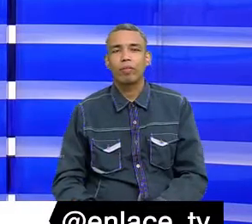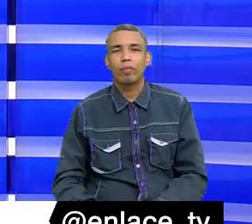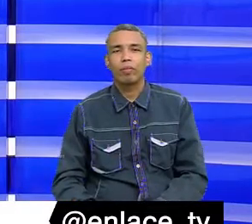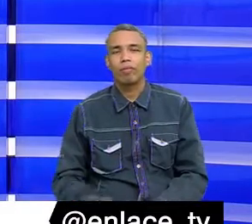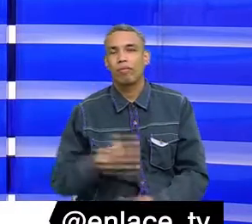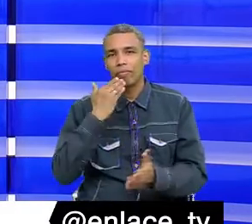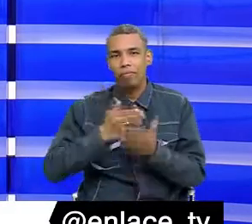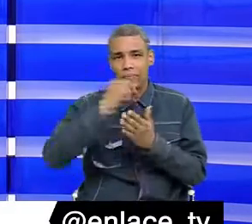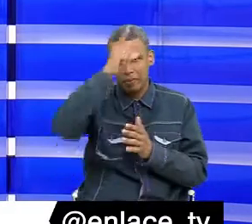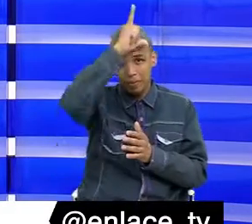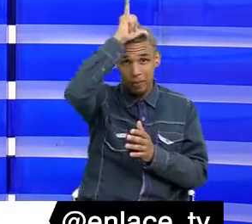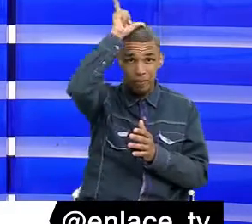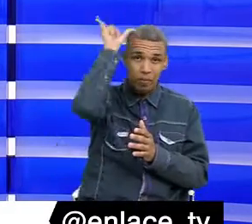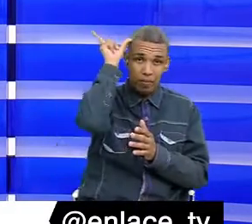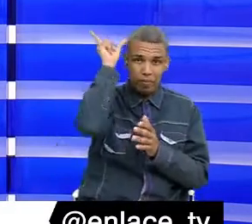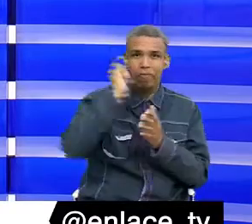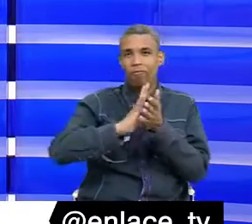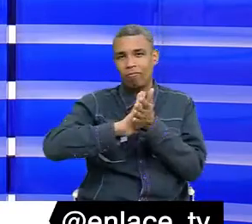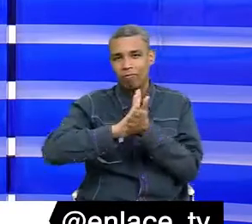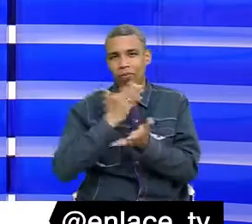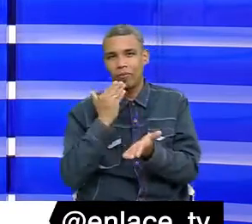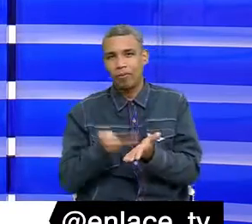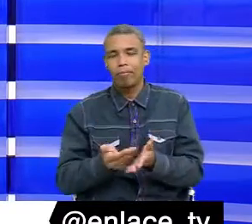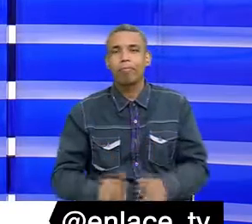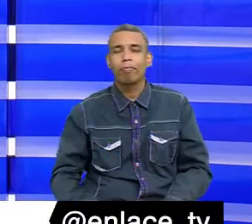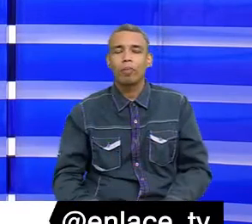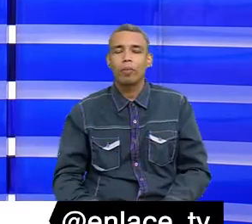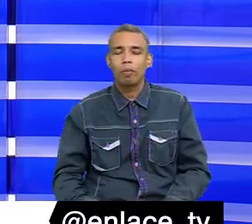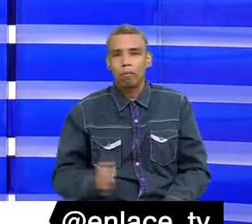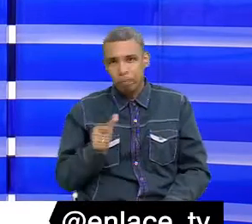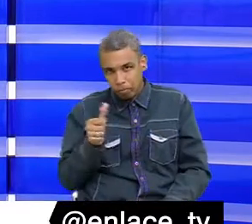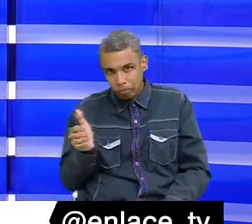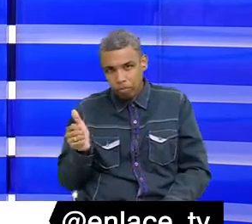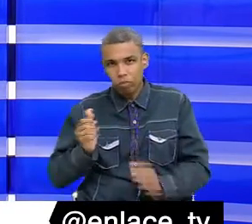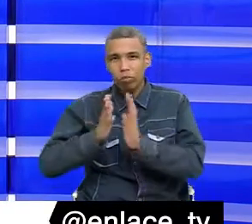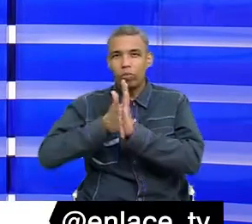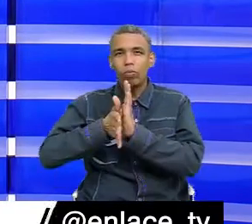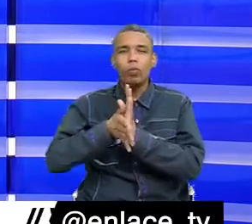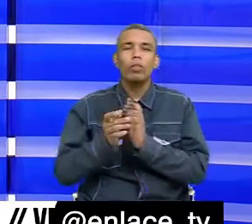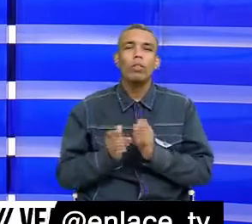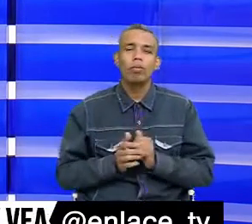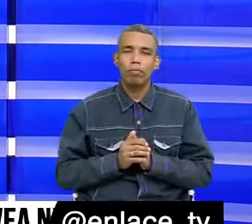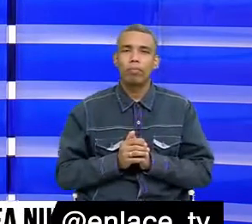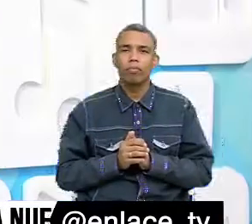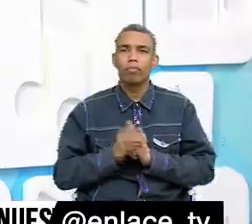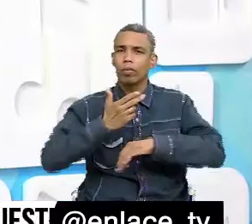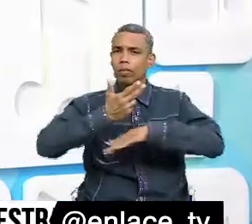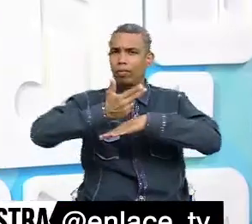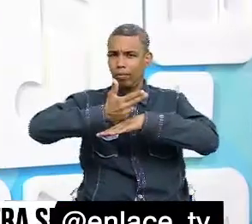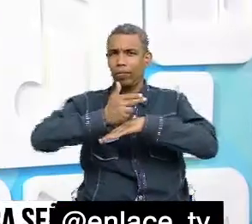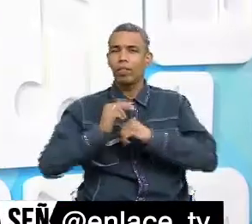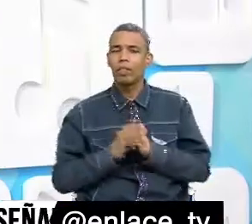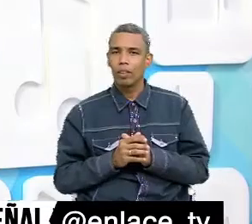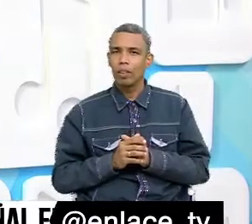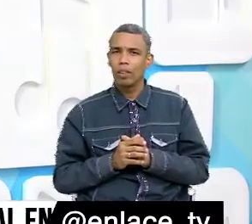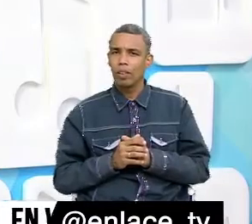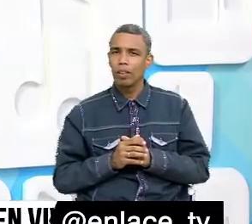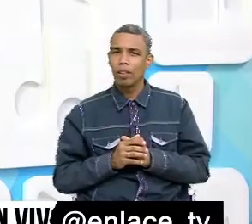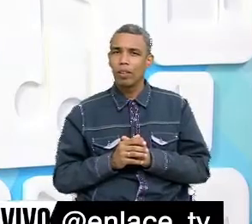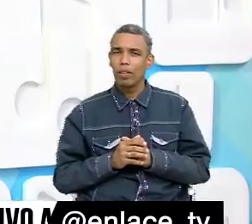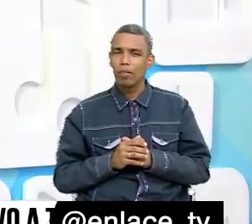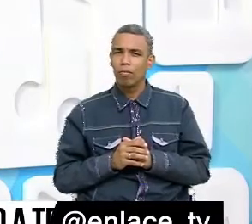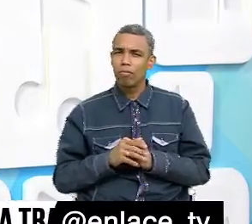Gracias, Luzmeri, por esa información. Y en otras noticias, quiero contarles que en el Parque Camilo Torres se realizó un homenaje a miembros de